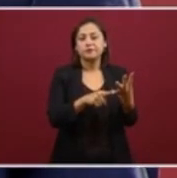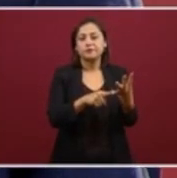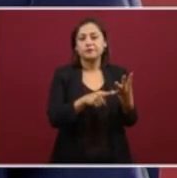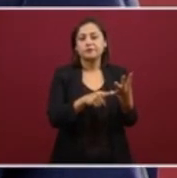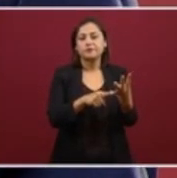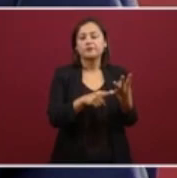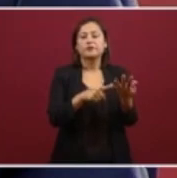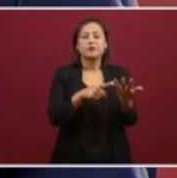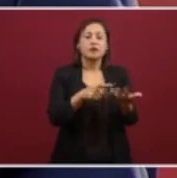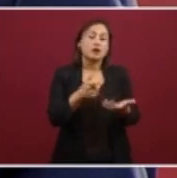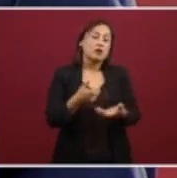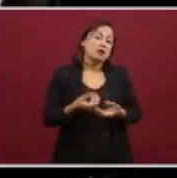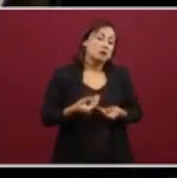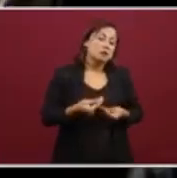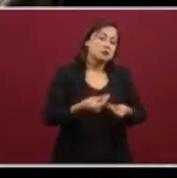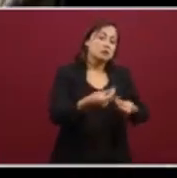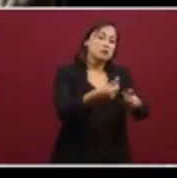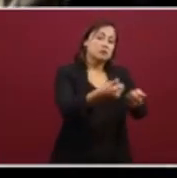fijos